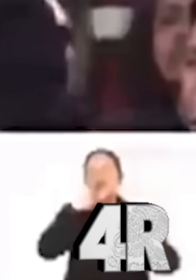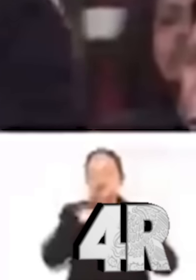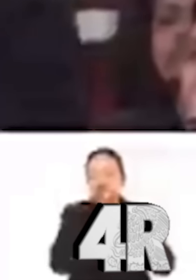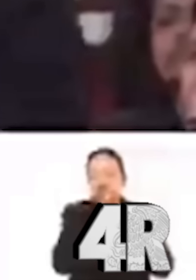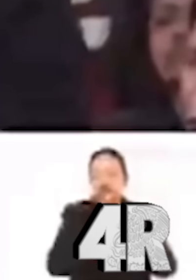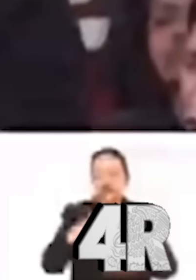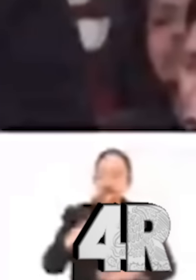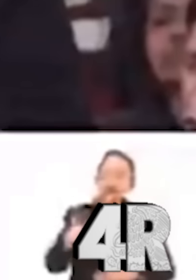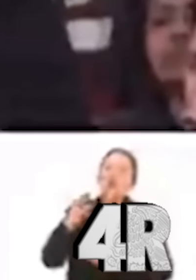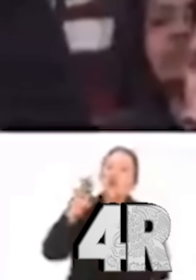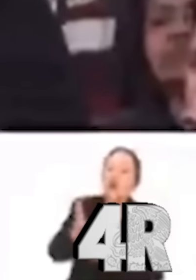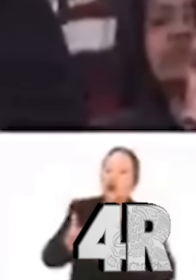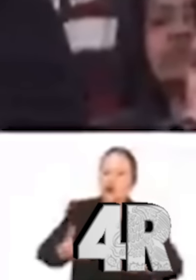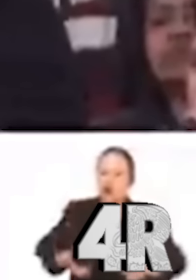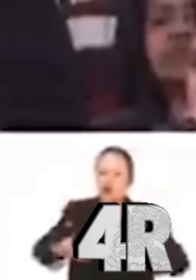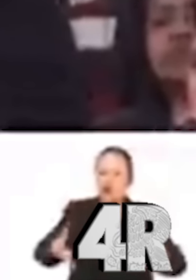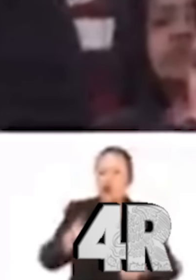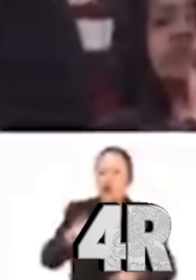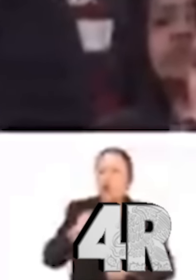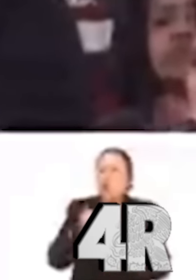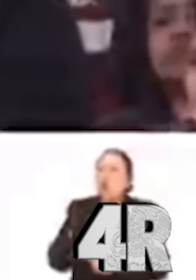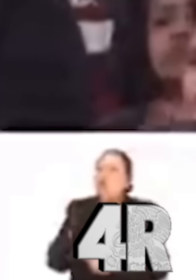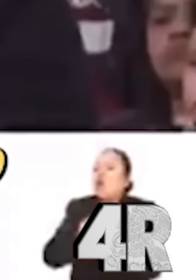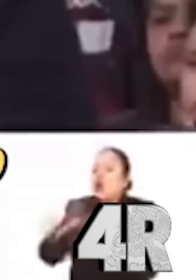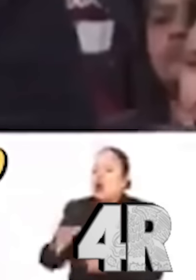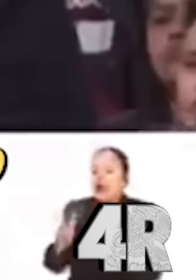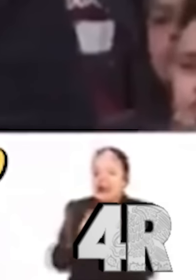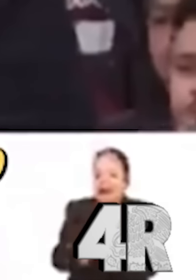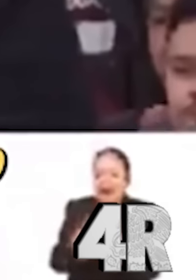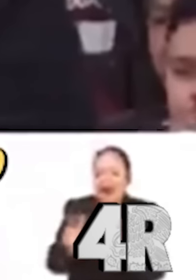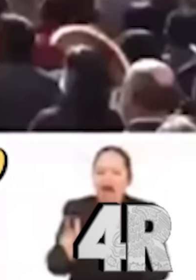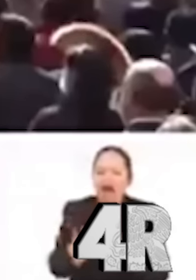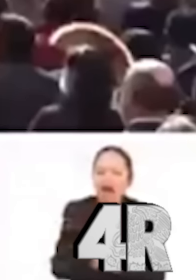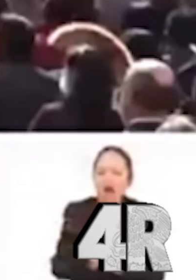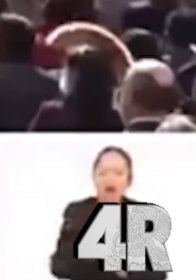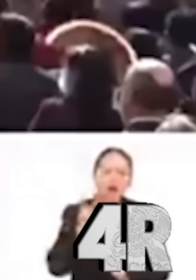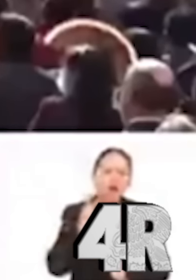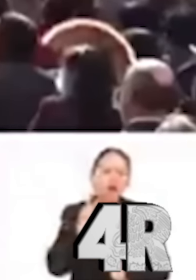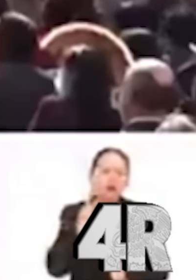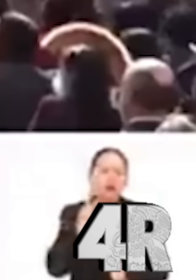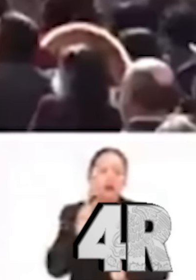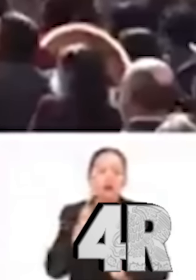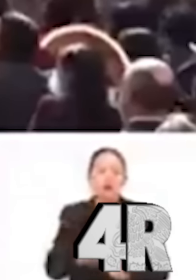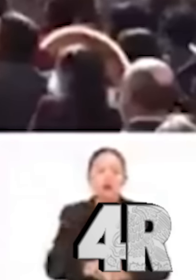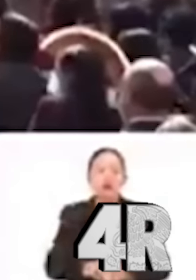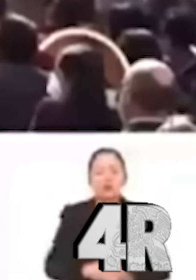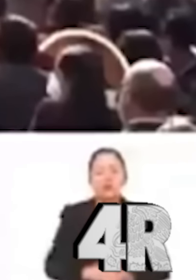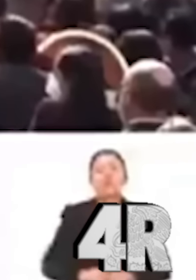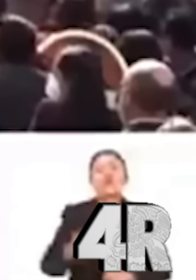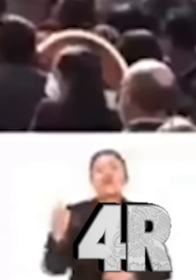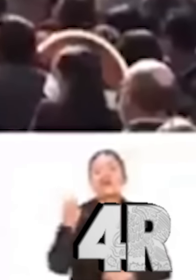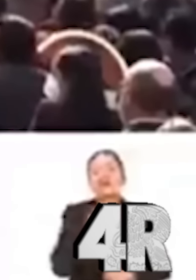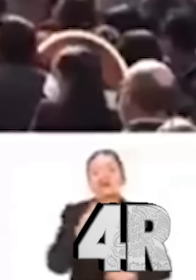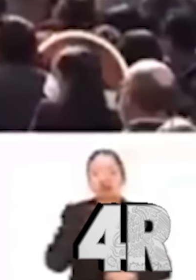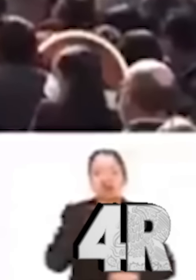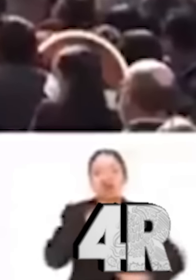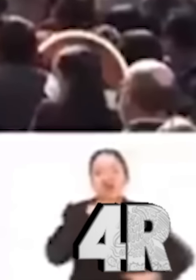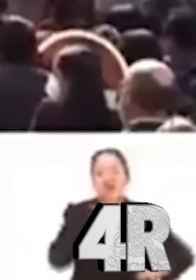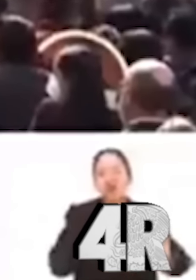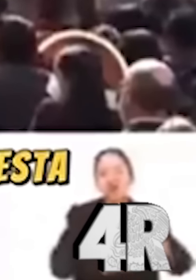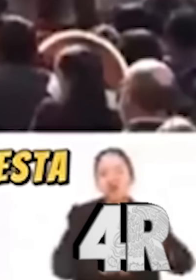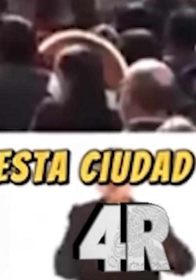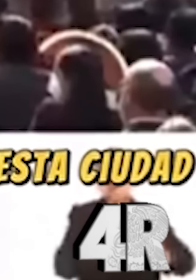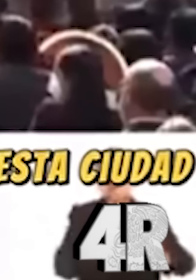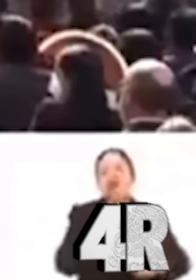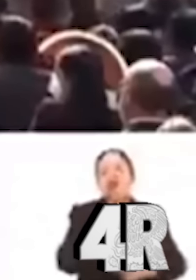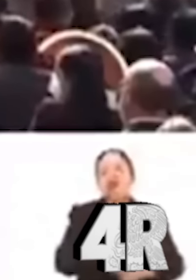las calles, voy a informarles al grupo político que ha operado la corrupción